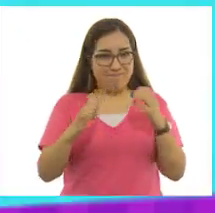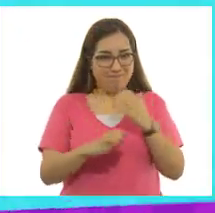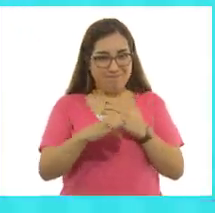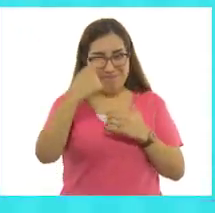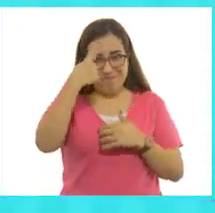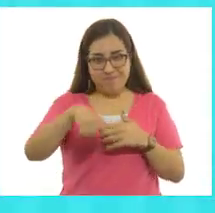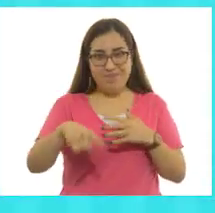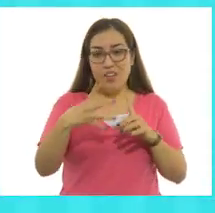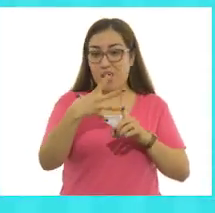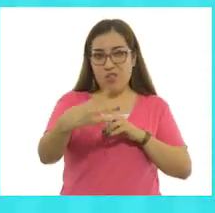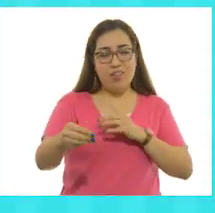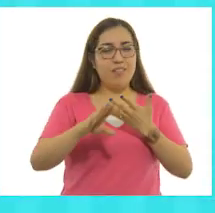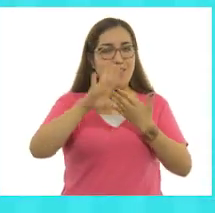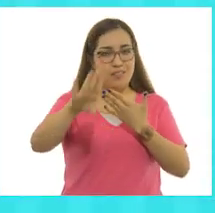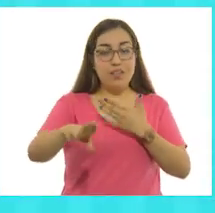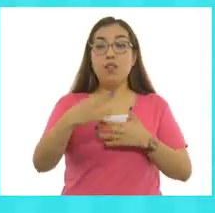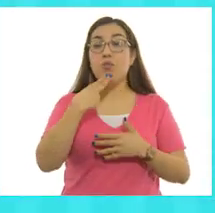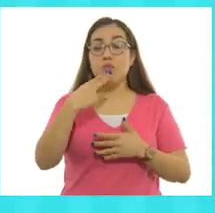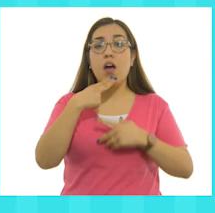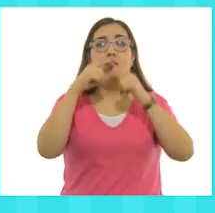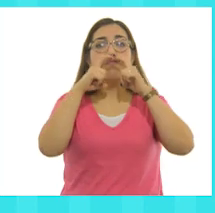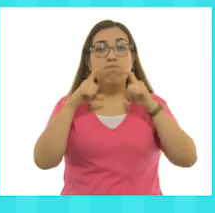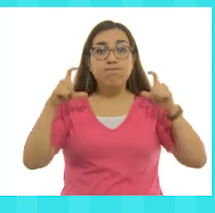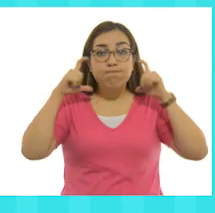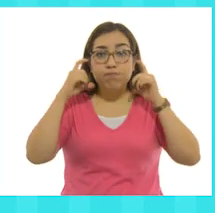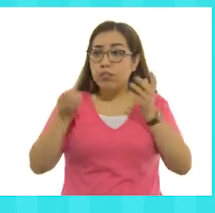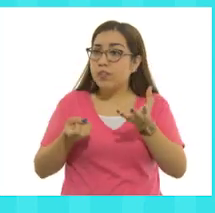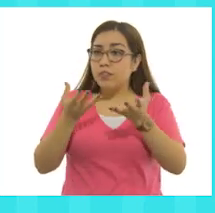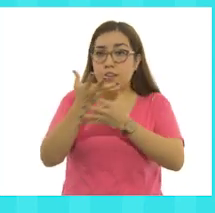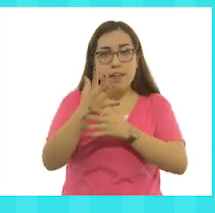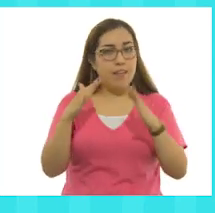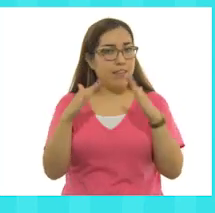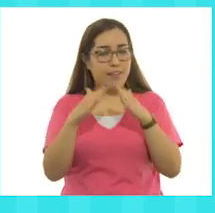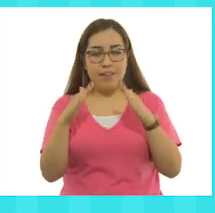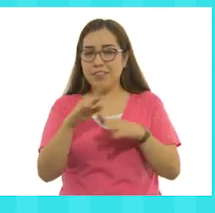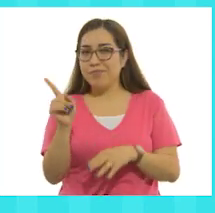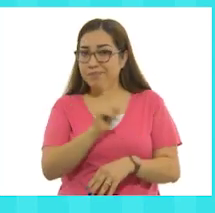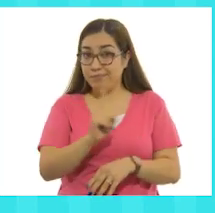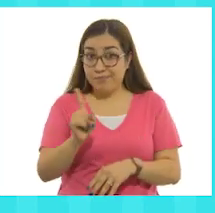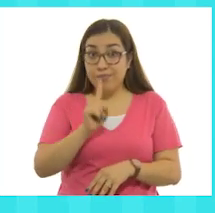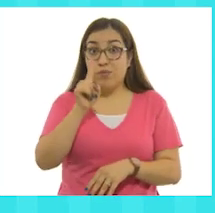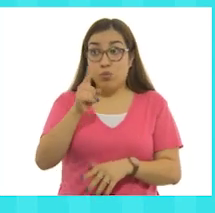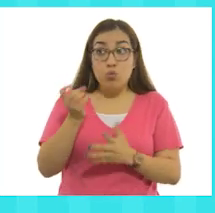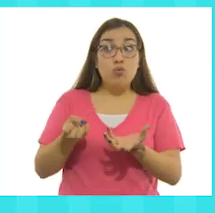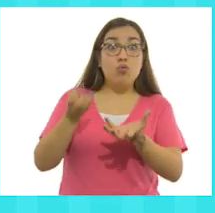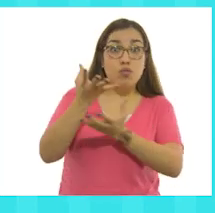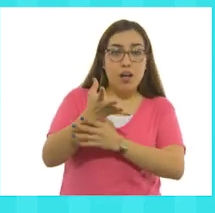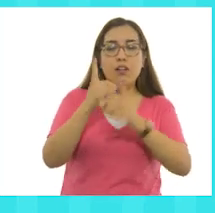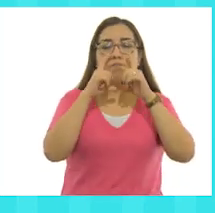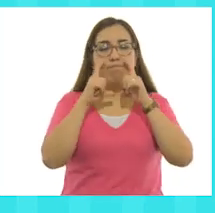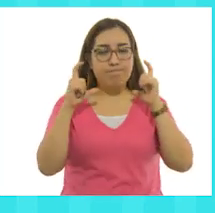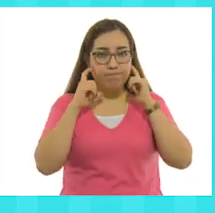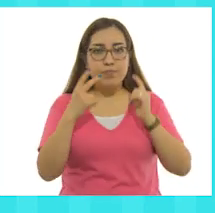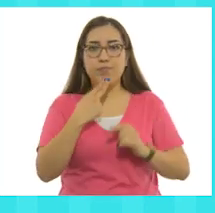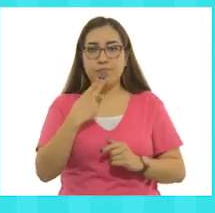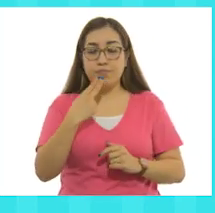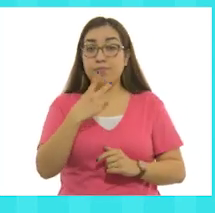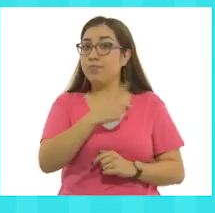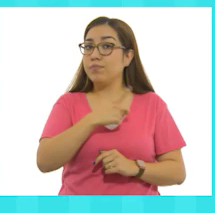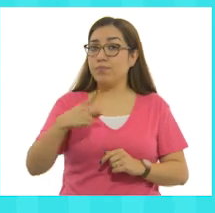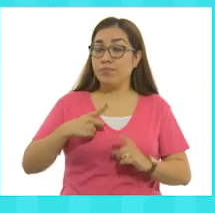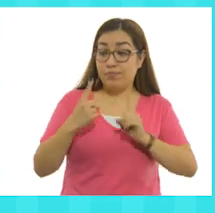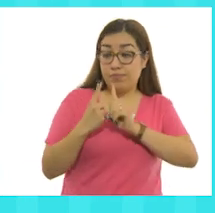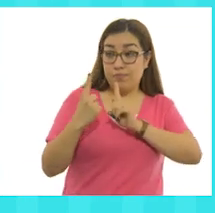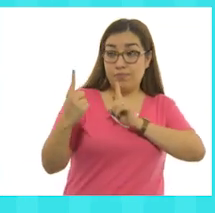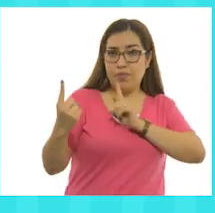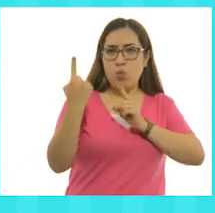utilizan cubrebocas no salgas de casa si tienes que hacerlo recuerda que es obligatorio utilizarlo mantén una distancia mínima de